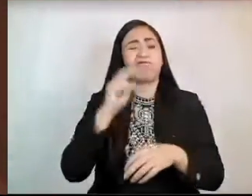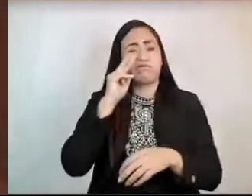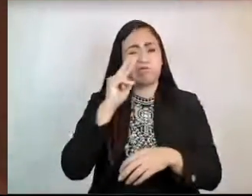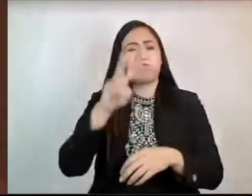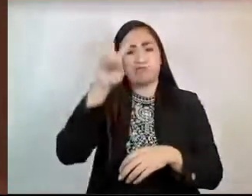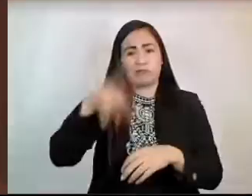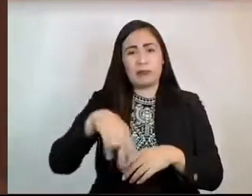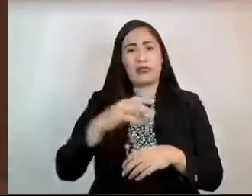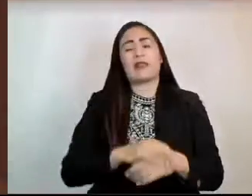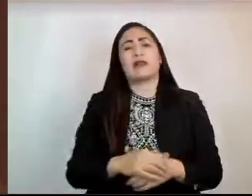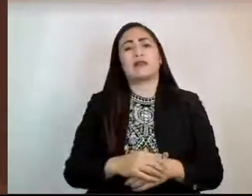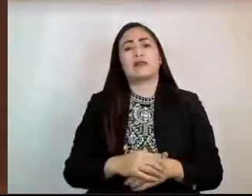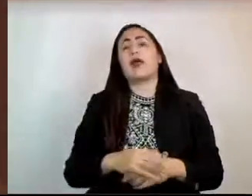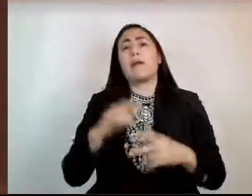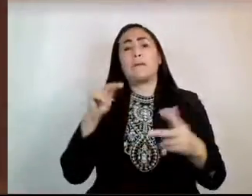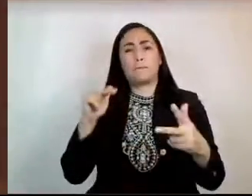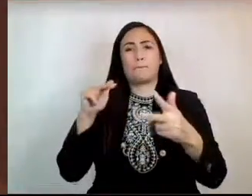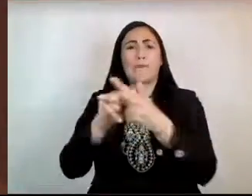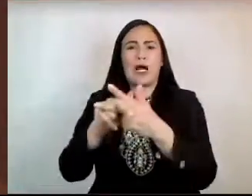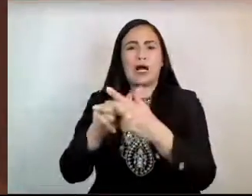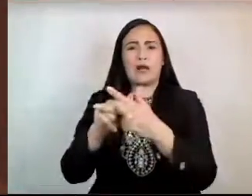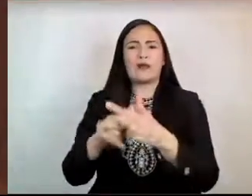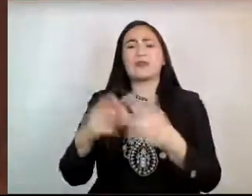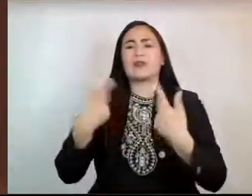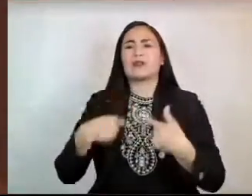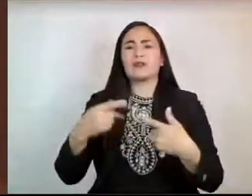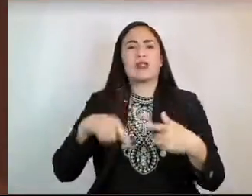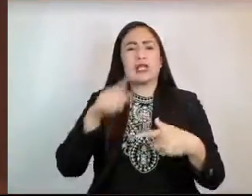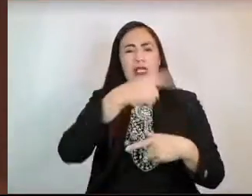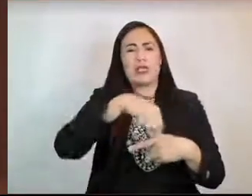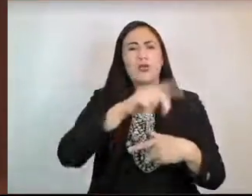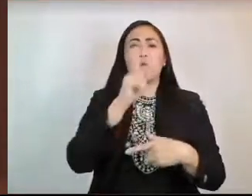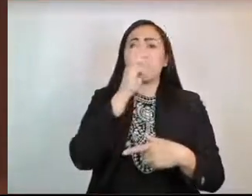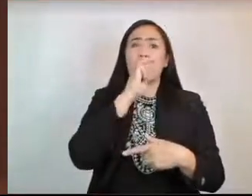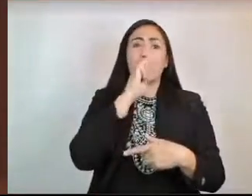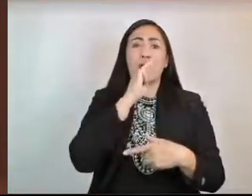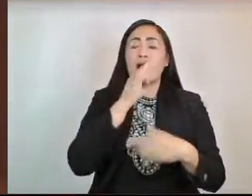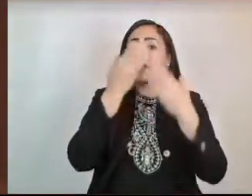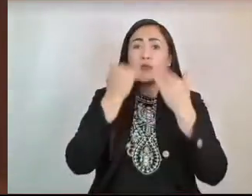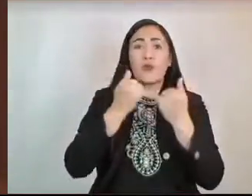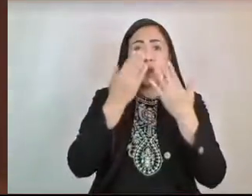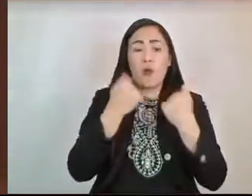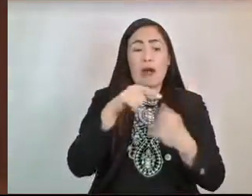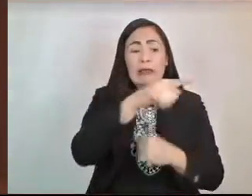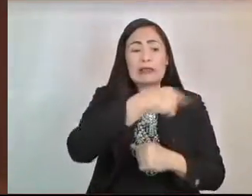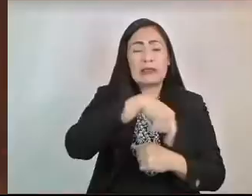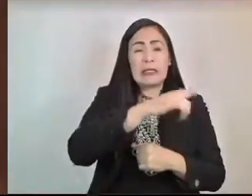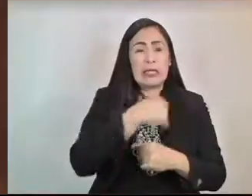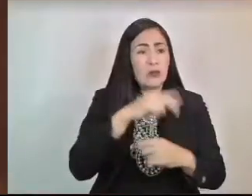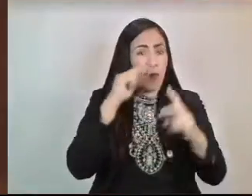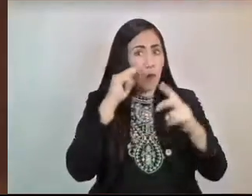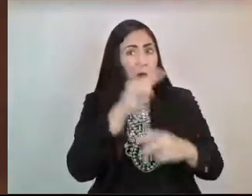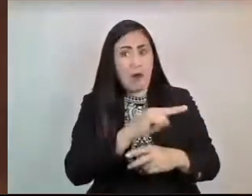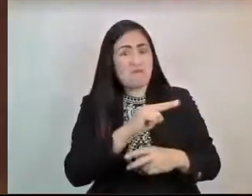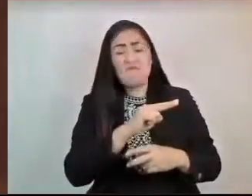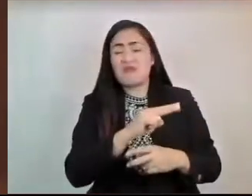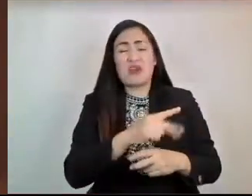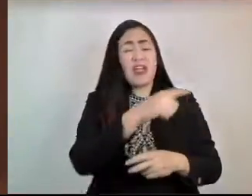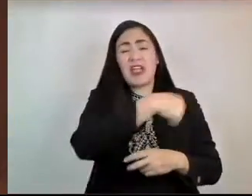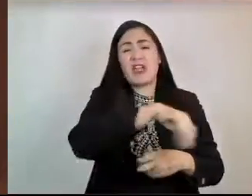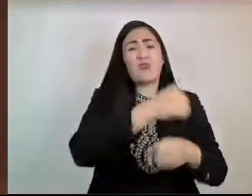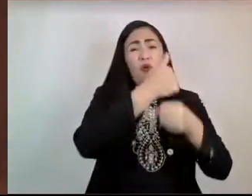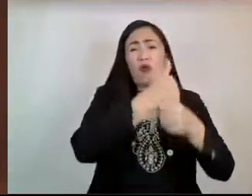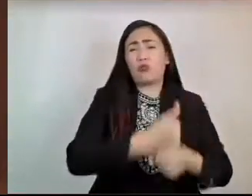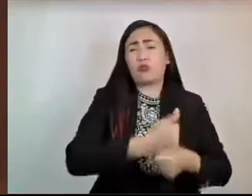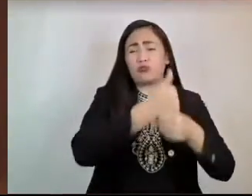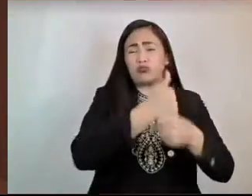del feminicidio son niños visibles que sortean un camino de dolor, duelo e incertidumbre en medio de una